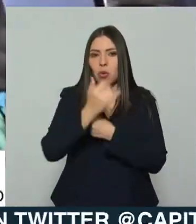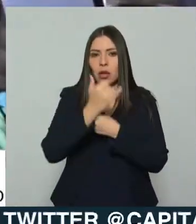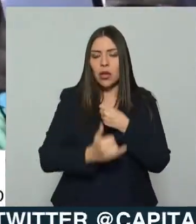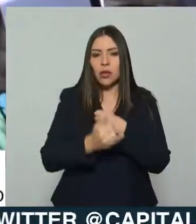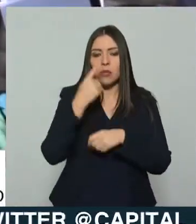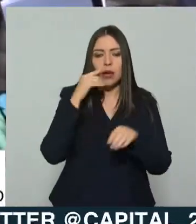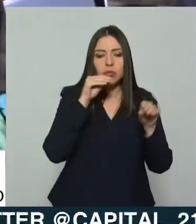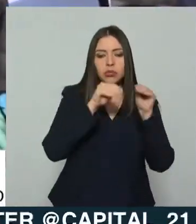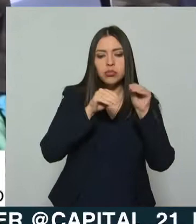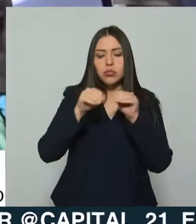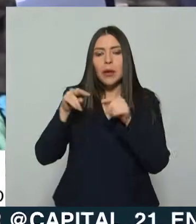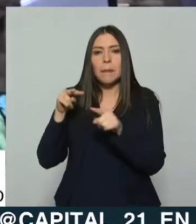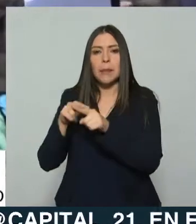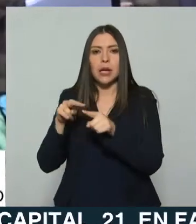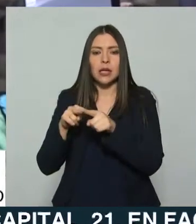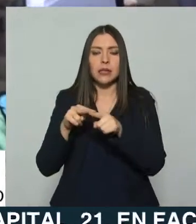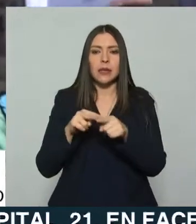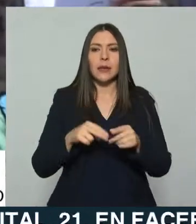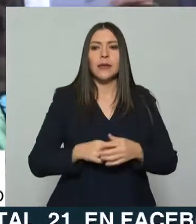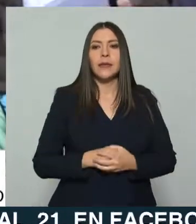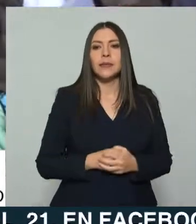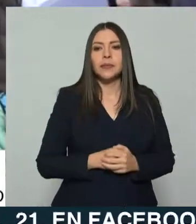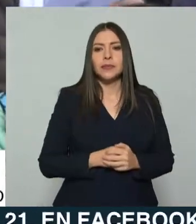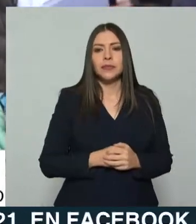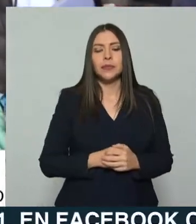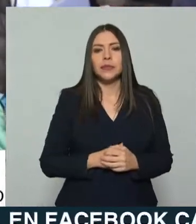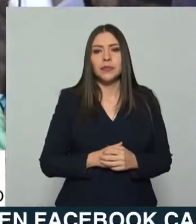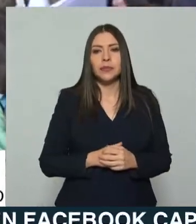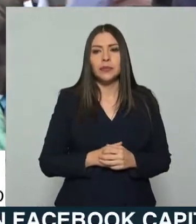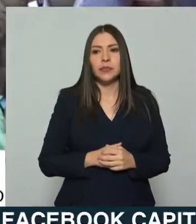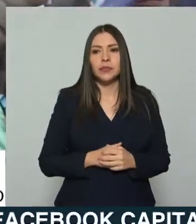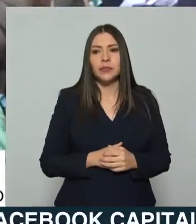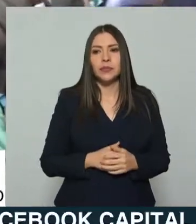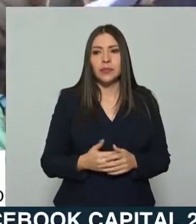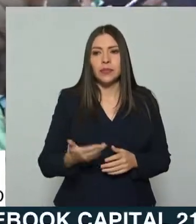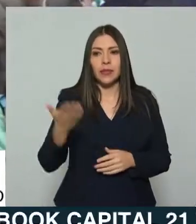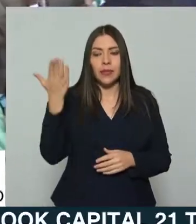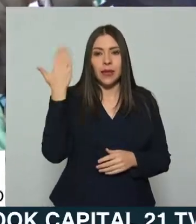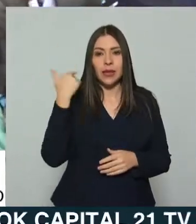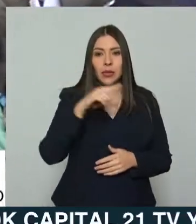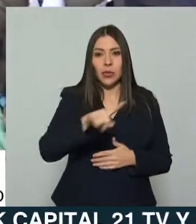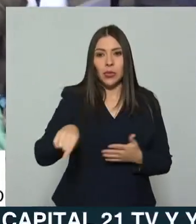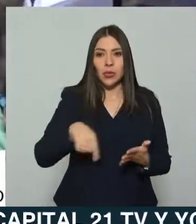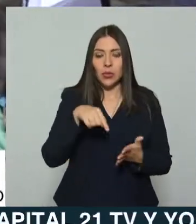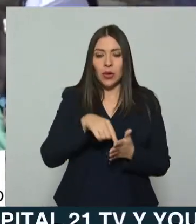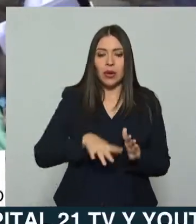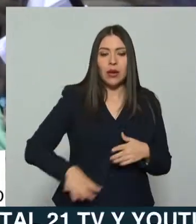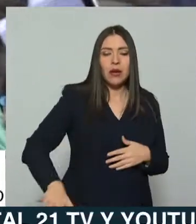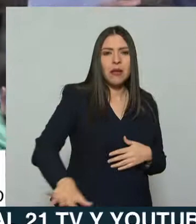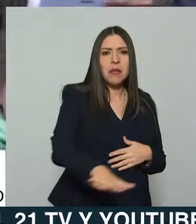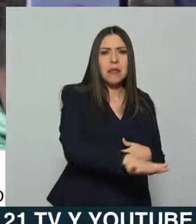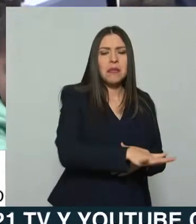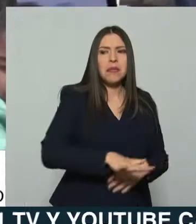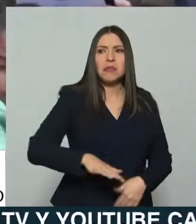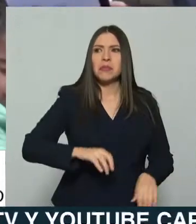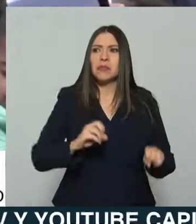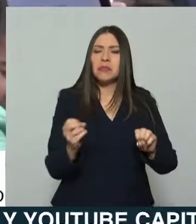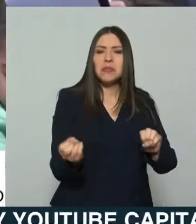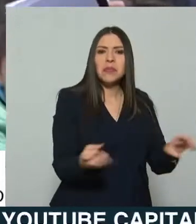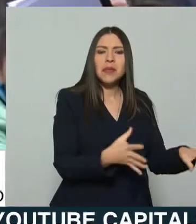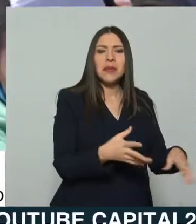inhóspito, un lugar donde se respiraba el desamparo, donde se respiraba la